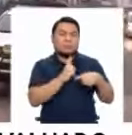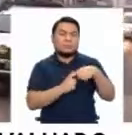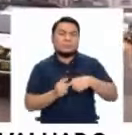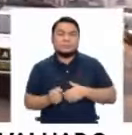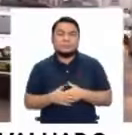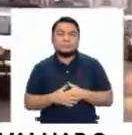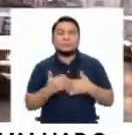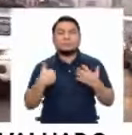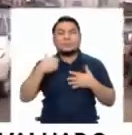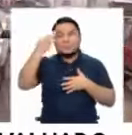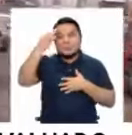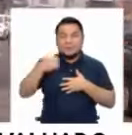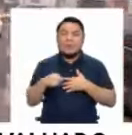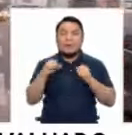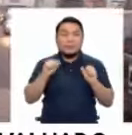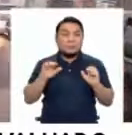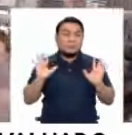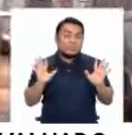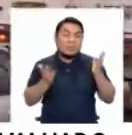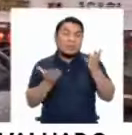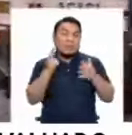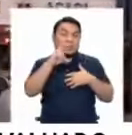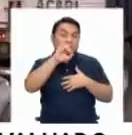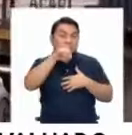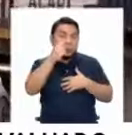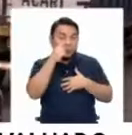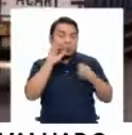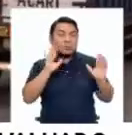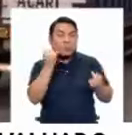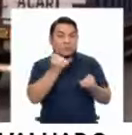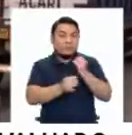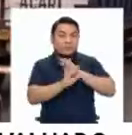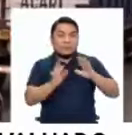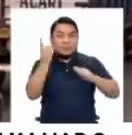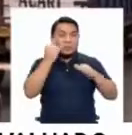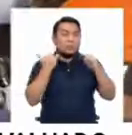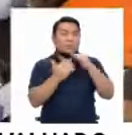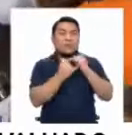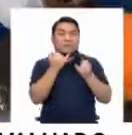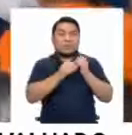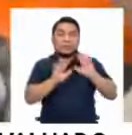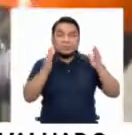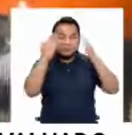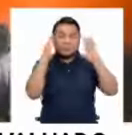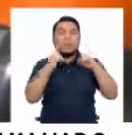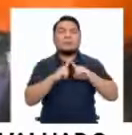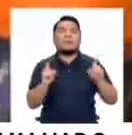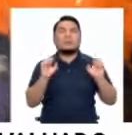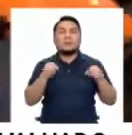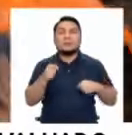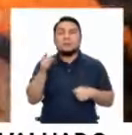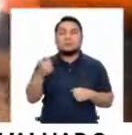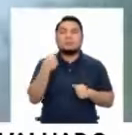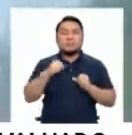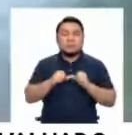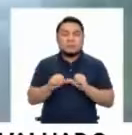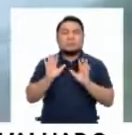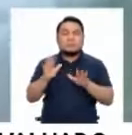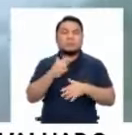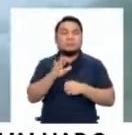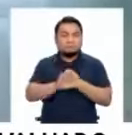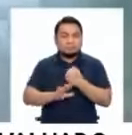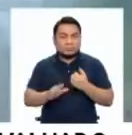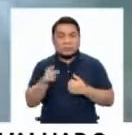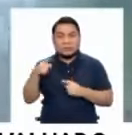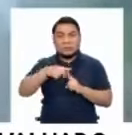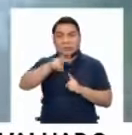Yo creo que esa es la fecha que debería ser, ¿no? Cuando termine el estado de emergencia. Pero tenemos que ir leyendo la realidad. TV